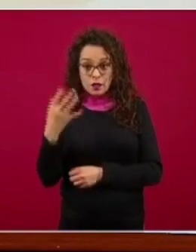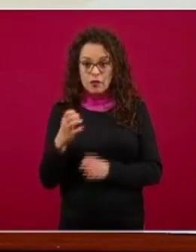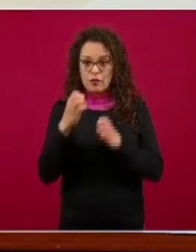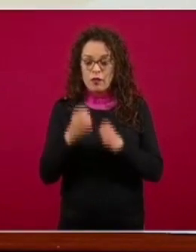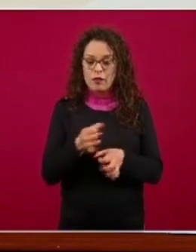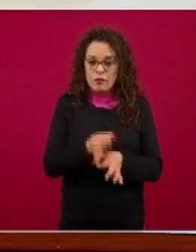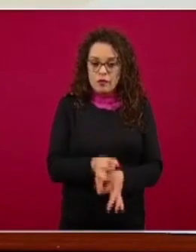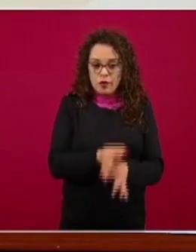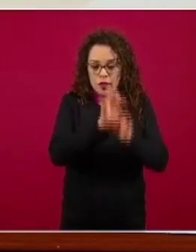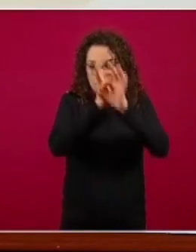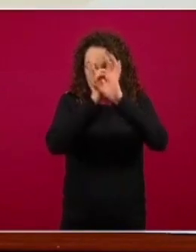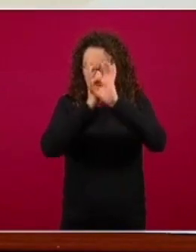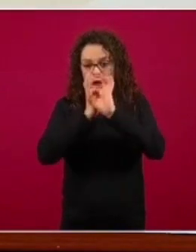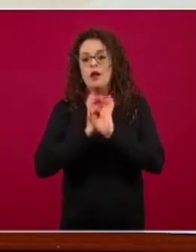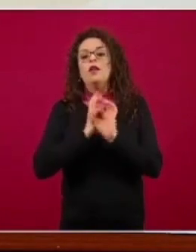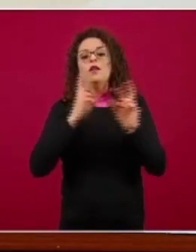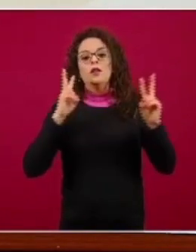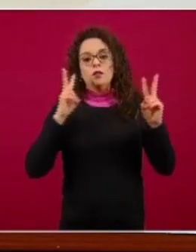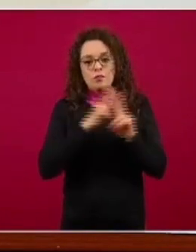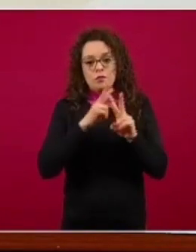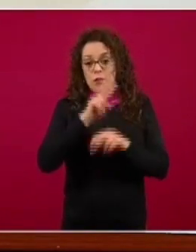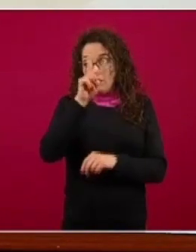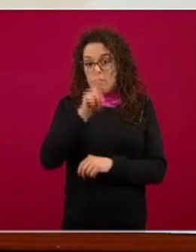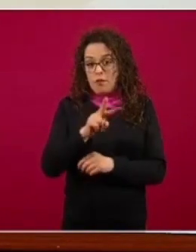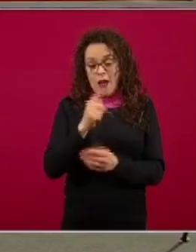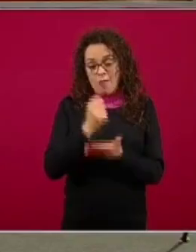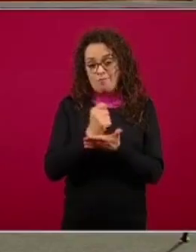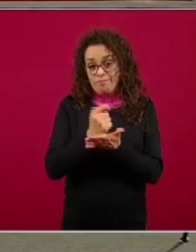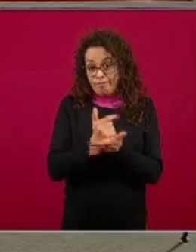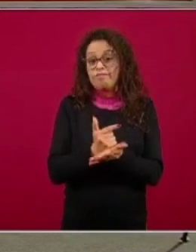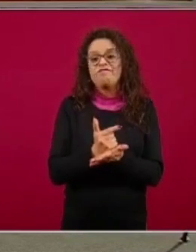una gran terapia intensiva obviamente son casos muy graves